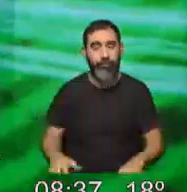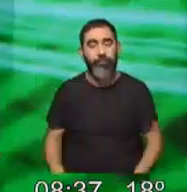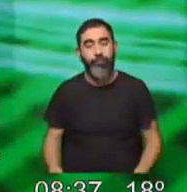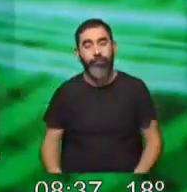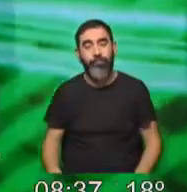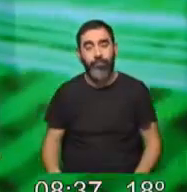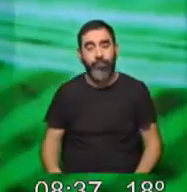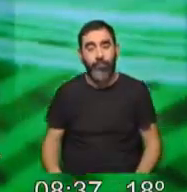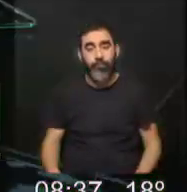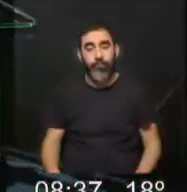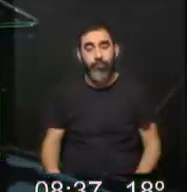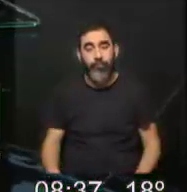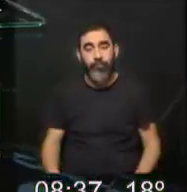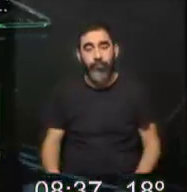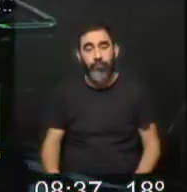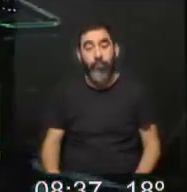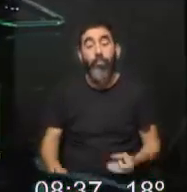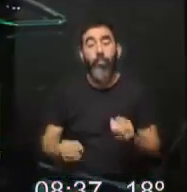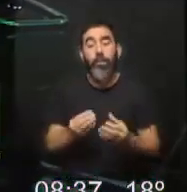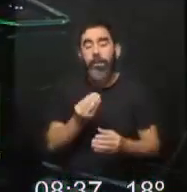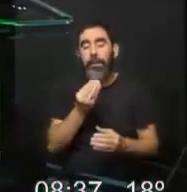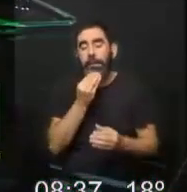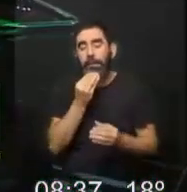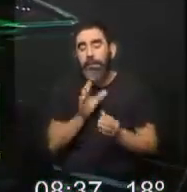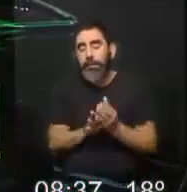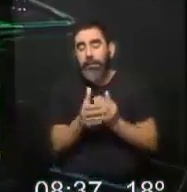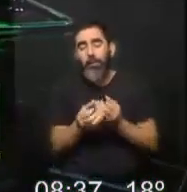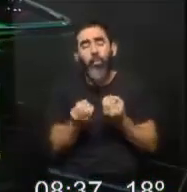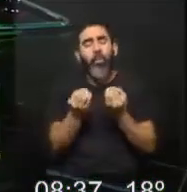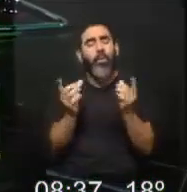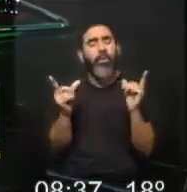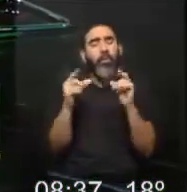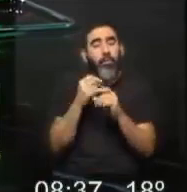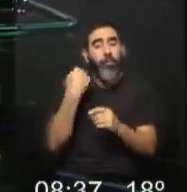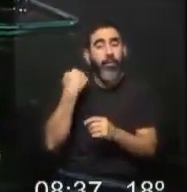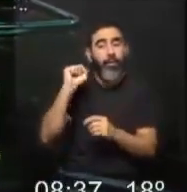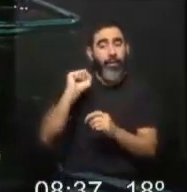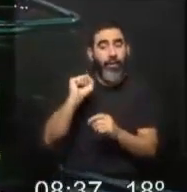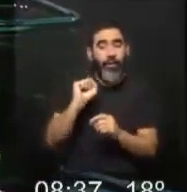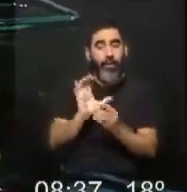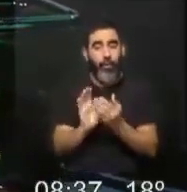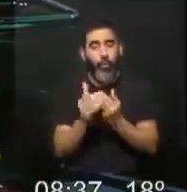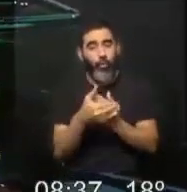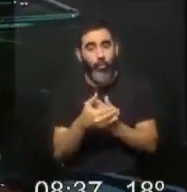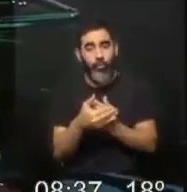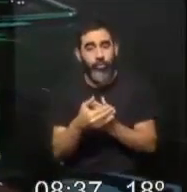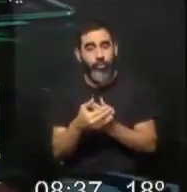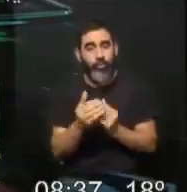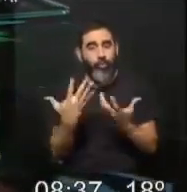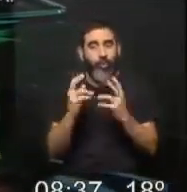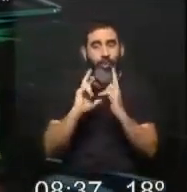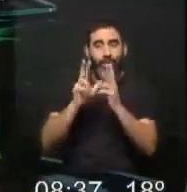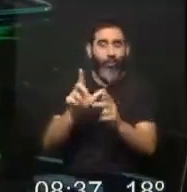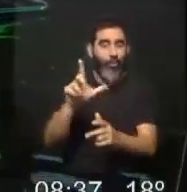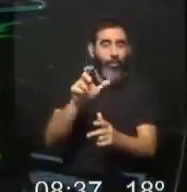¿Por qué? Y Porque la es un delito complejidad, y se oculta. eso, ¿por qué es tan difícil? Es un delito, se oculta. Se oculta. Entonces, no,